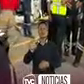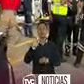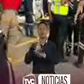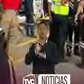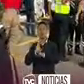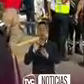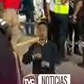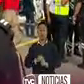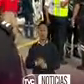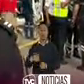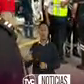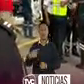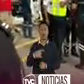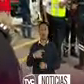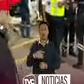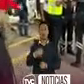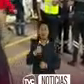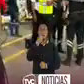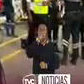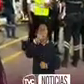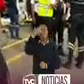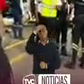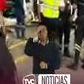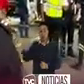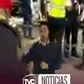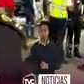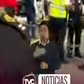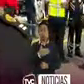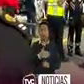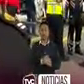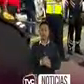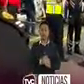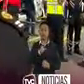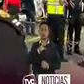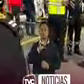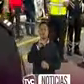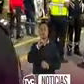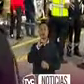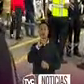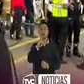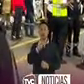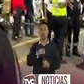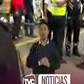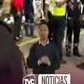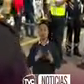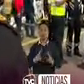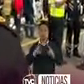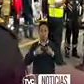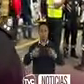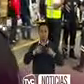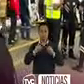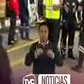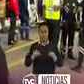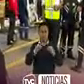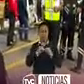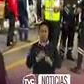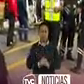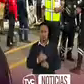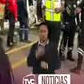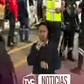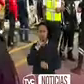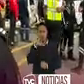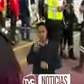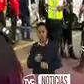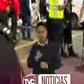que la furgoneta venía a Santo Domingo hacia La Concordia. Pero estamos recabando la información para ver si hay alguna maniobra